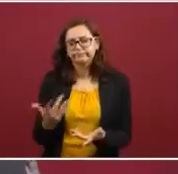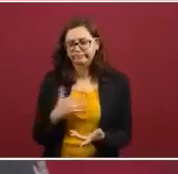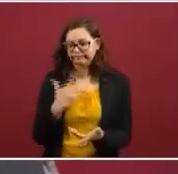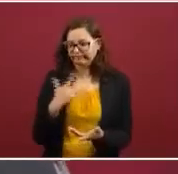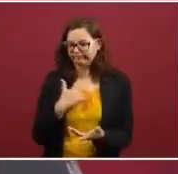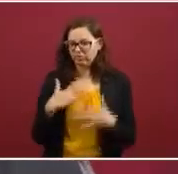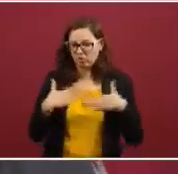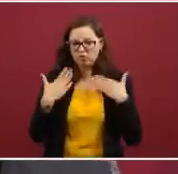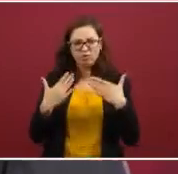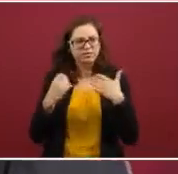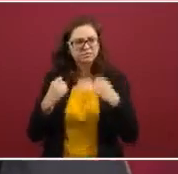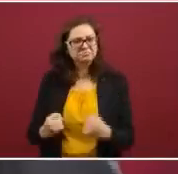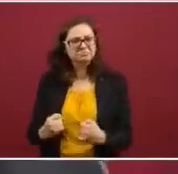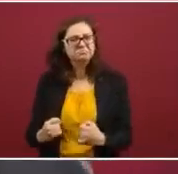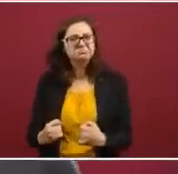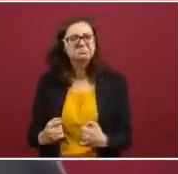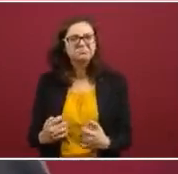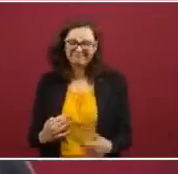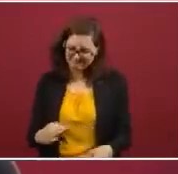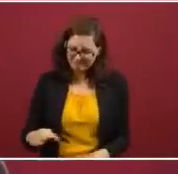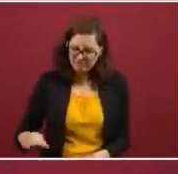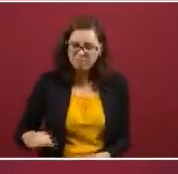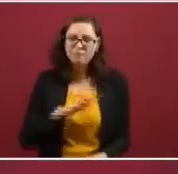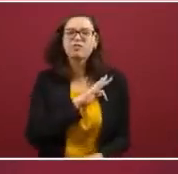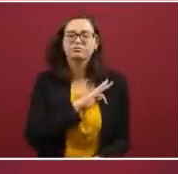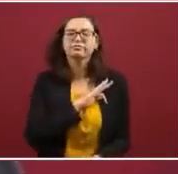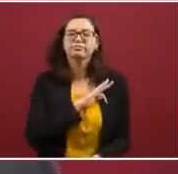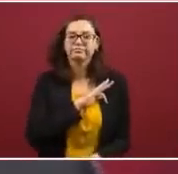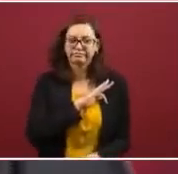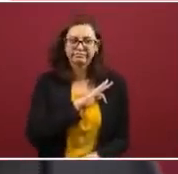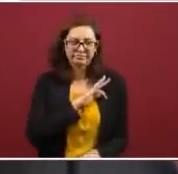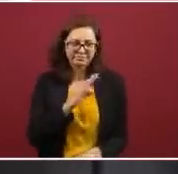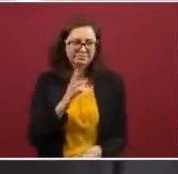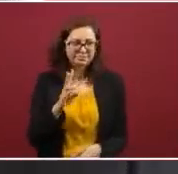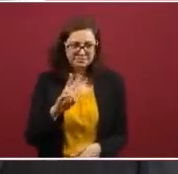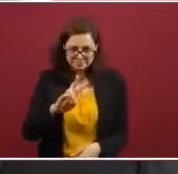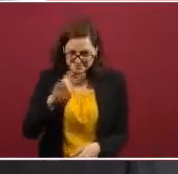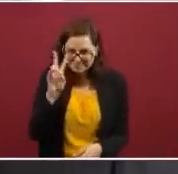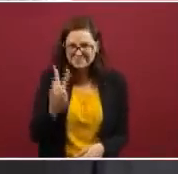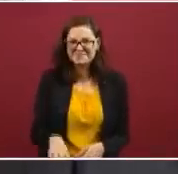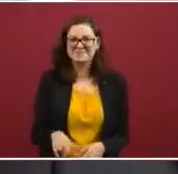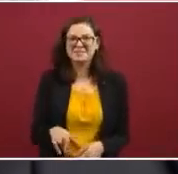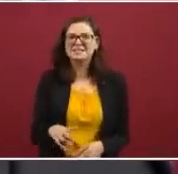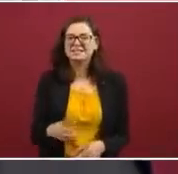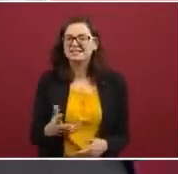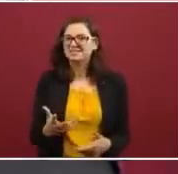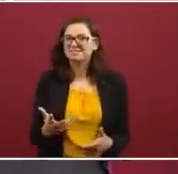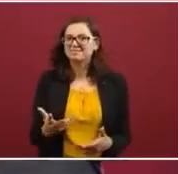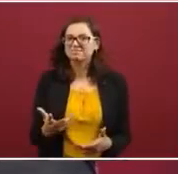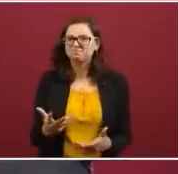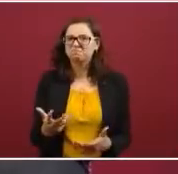seguridad, lo que nos ancla, lo que nos hace sentirnos